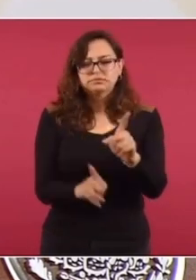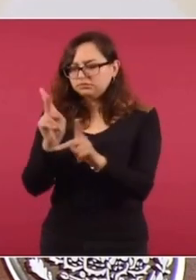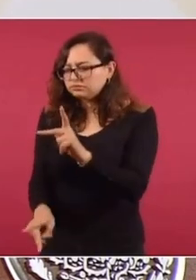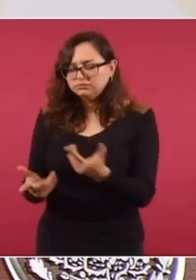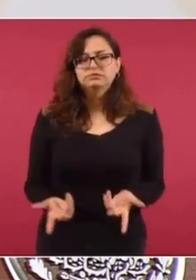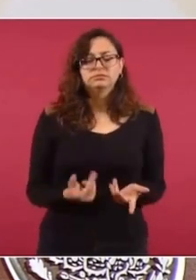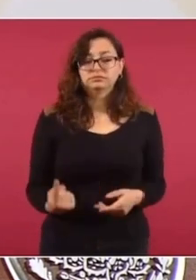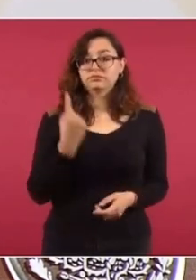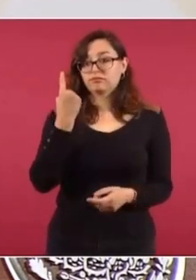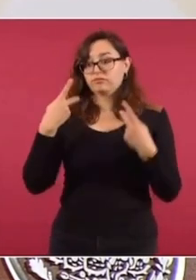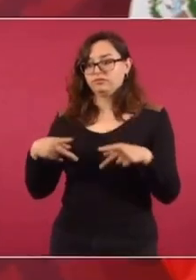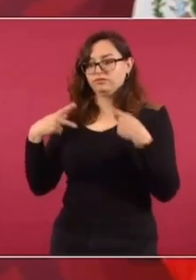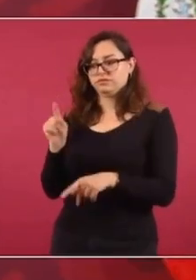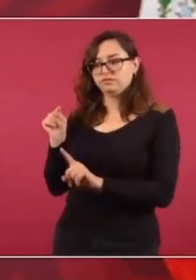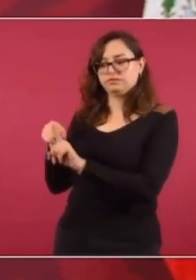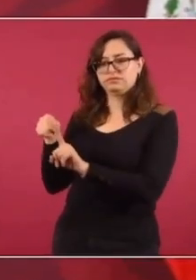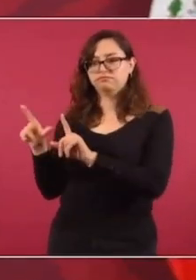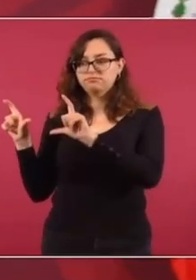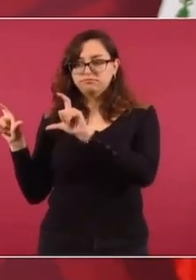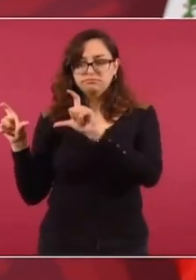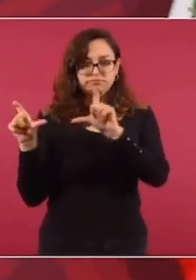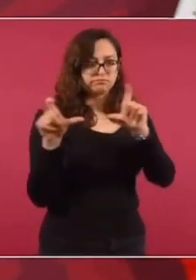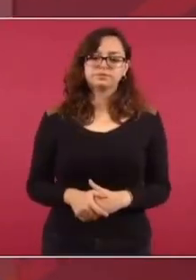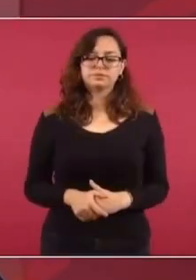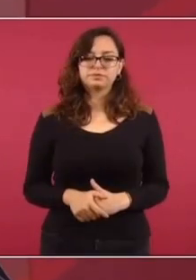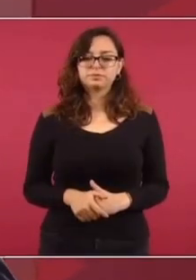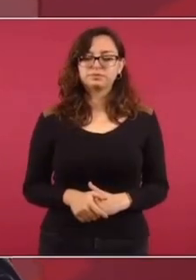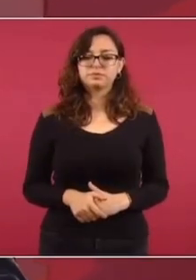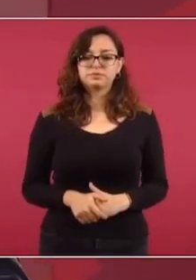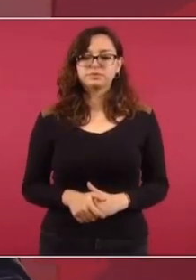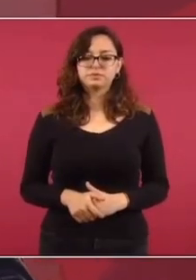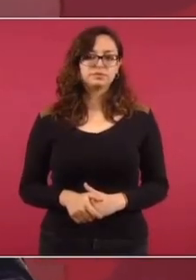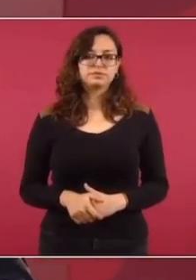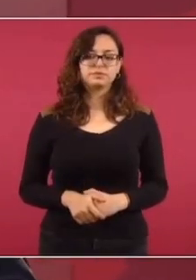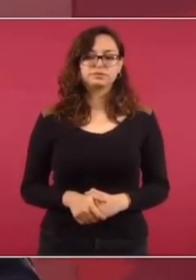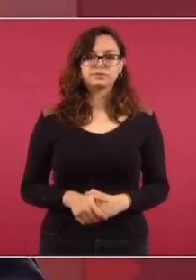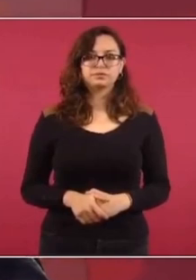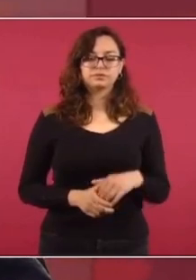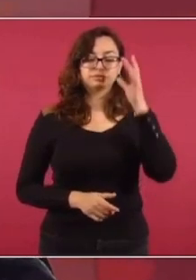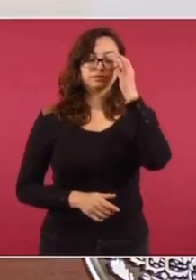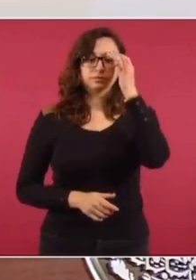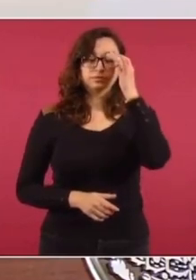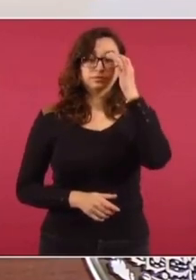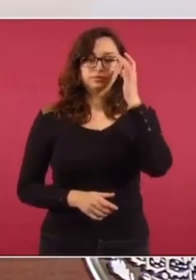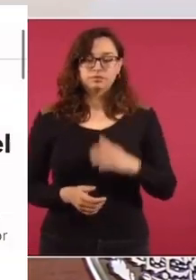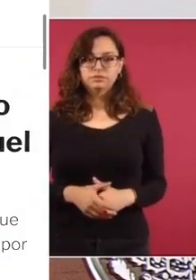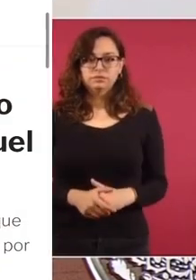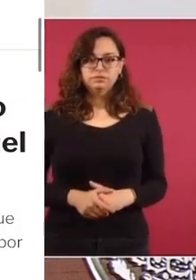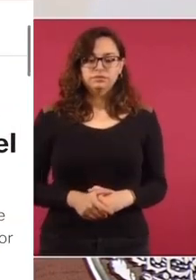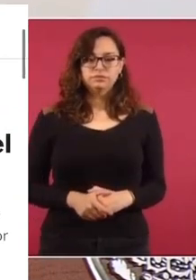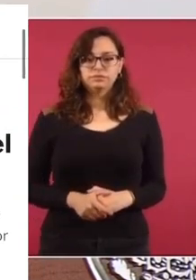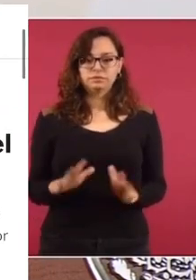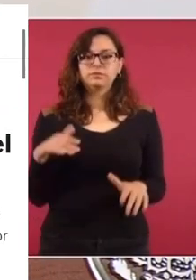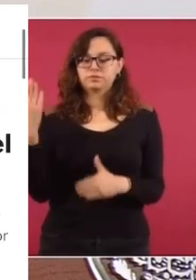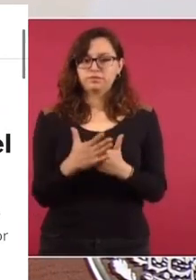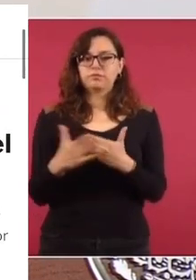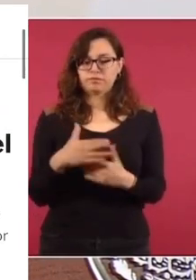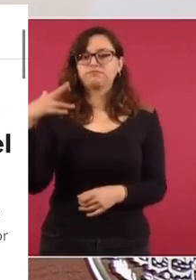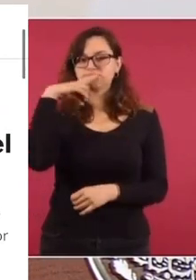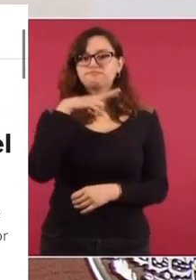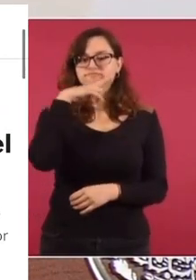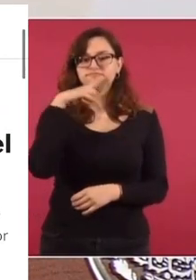personas vinculadas a estos grupos dio a conocer. Puedo comentarles que pronto vamos a tener